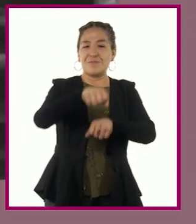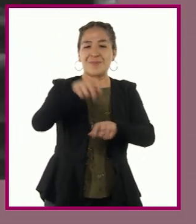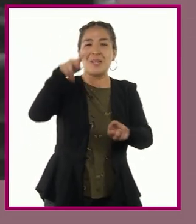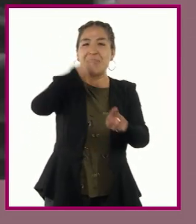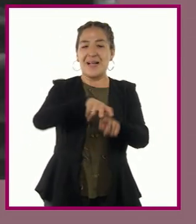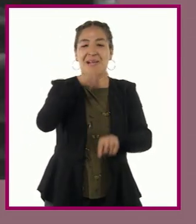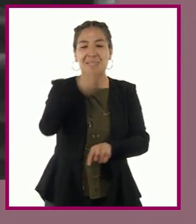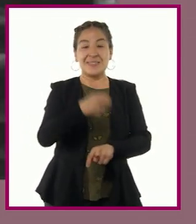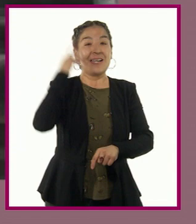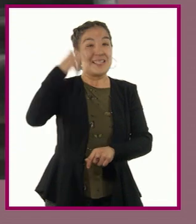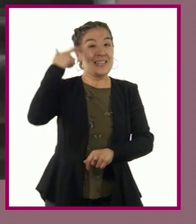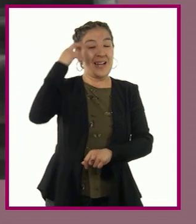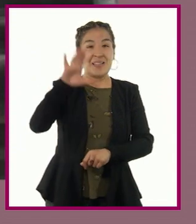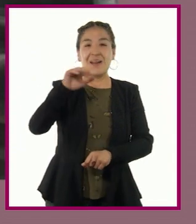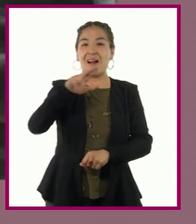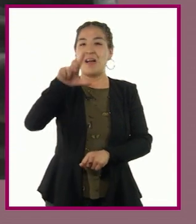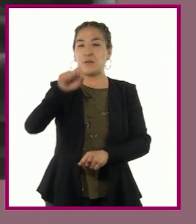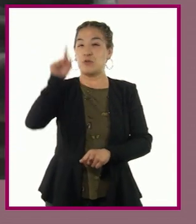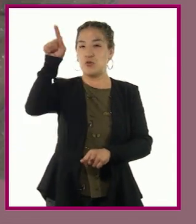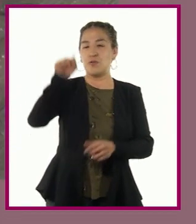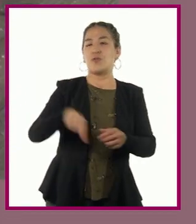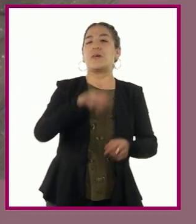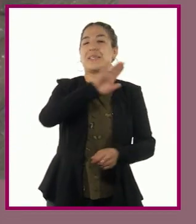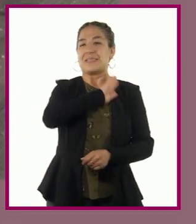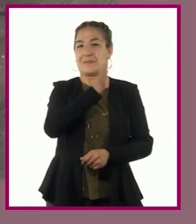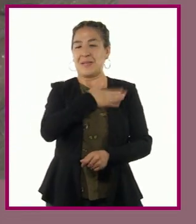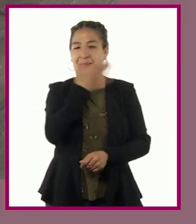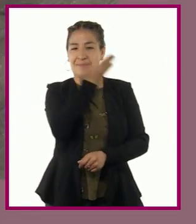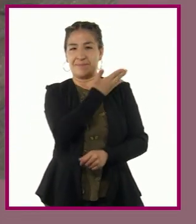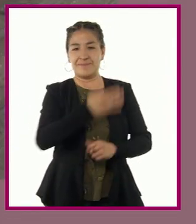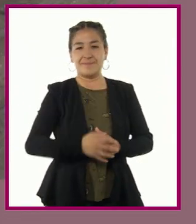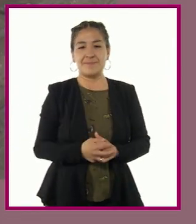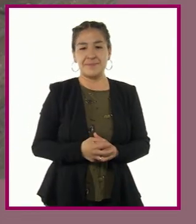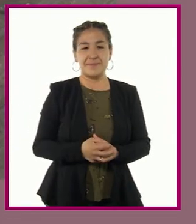del rey Carlos IV de España.